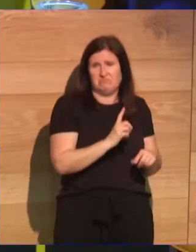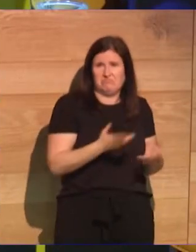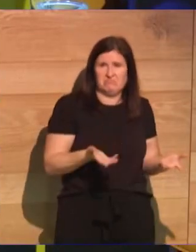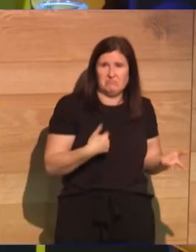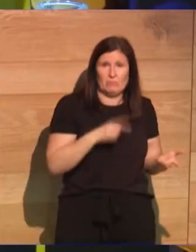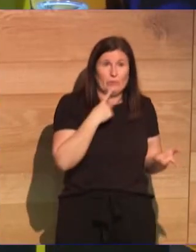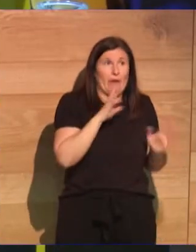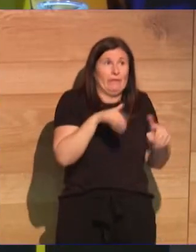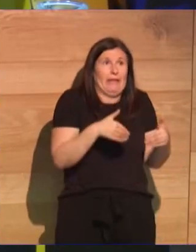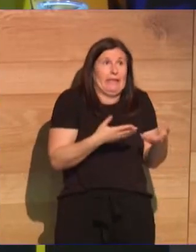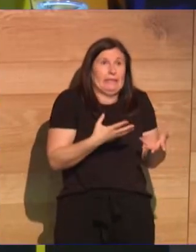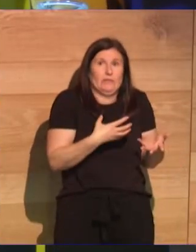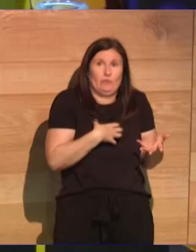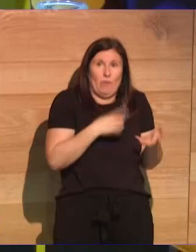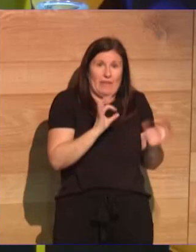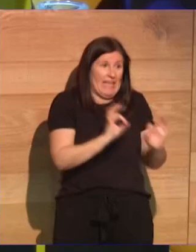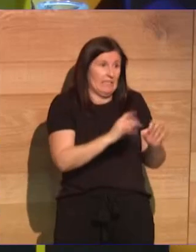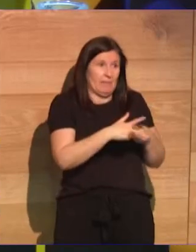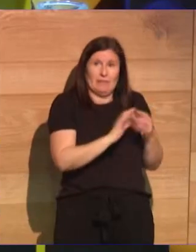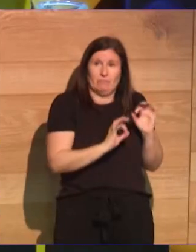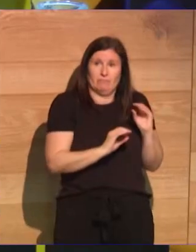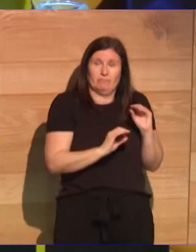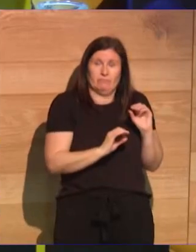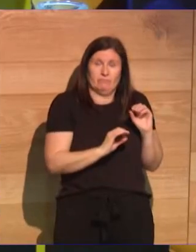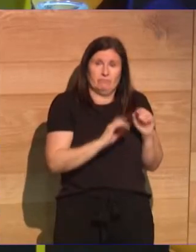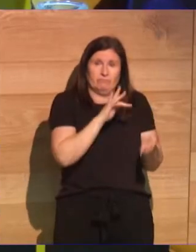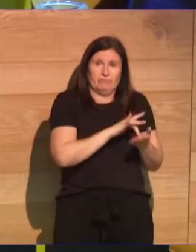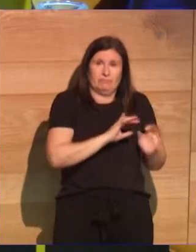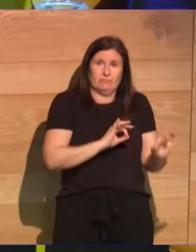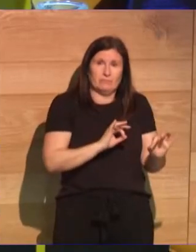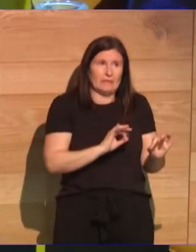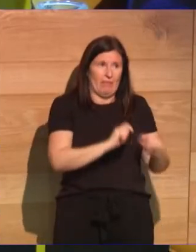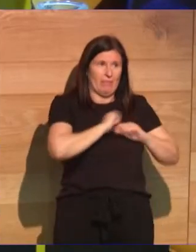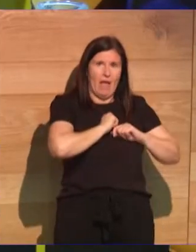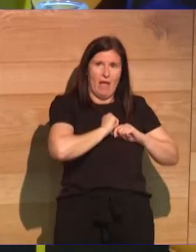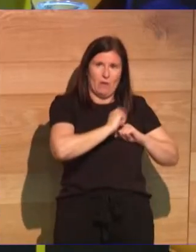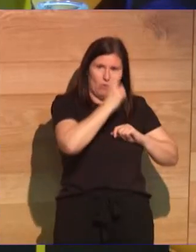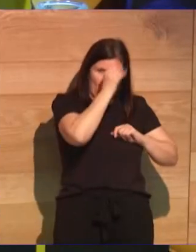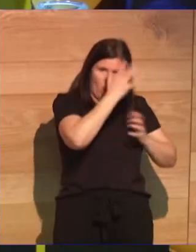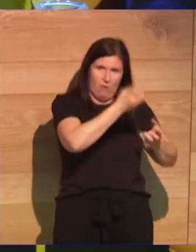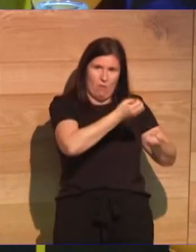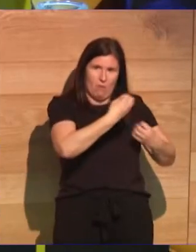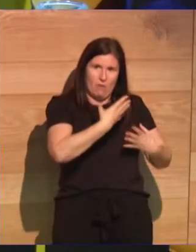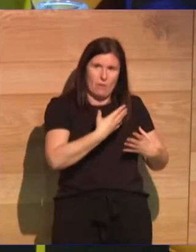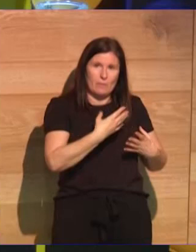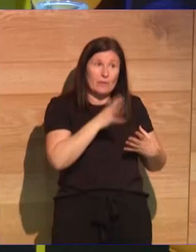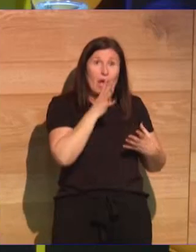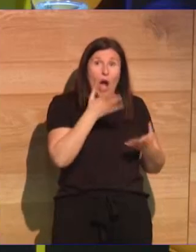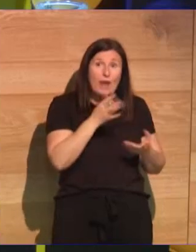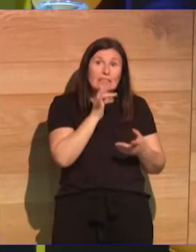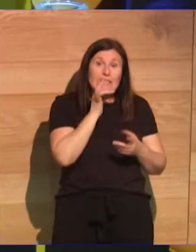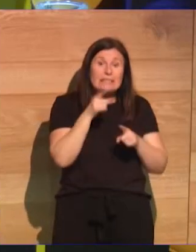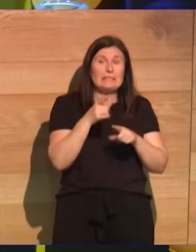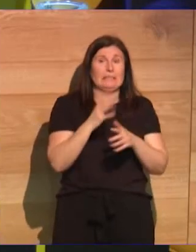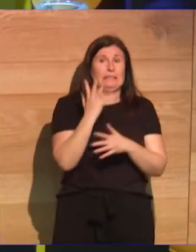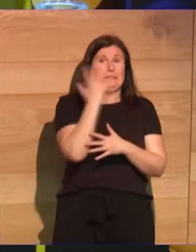puertas al campo. Está ahí, es una herramienta que te va a dar mucho conocimiento y que ahora está en ese momento que no es fiable, que